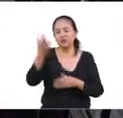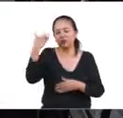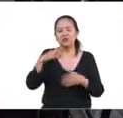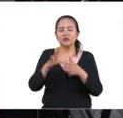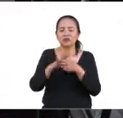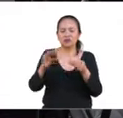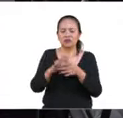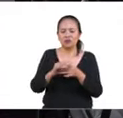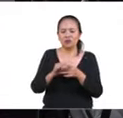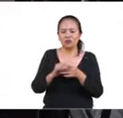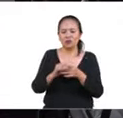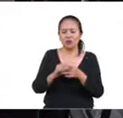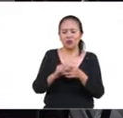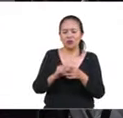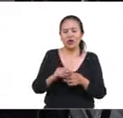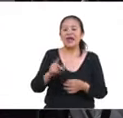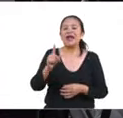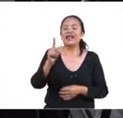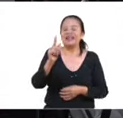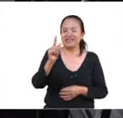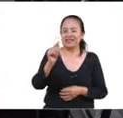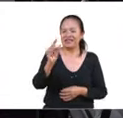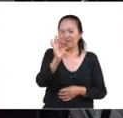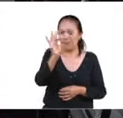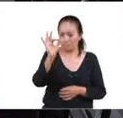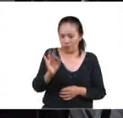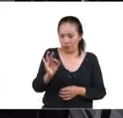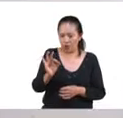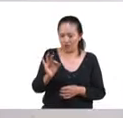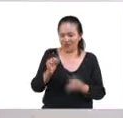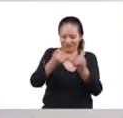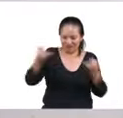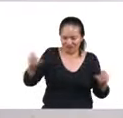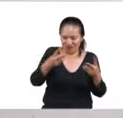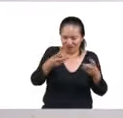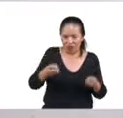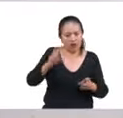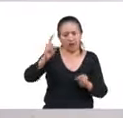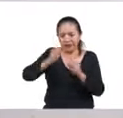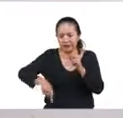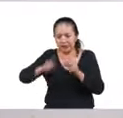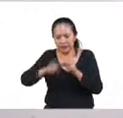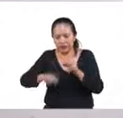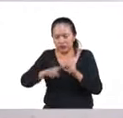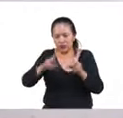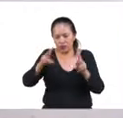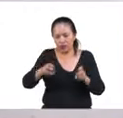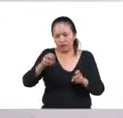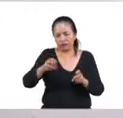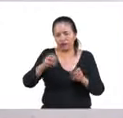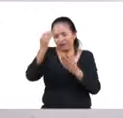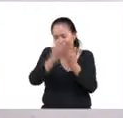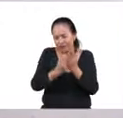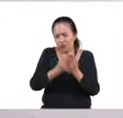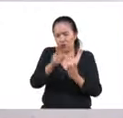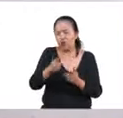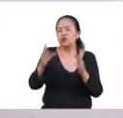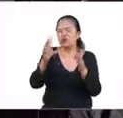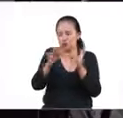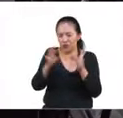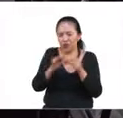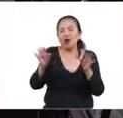habían disminuido 70% el robo de cable gracias a la presencia de la Guardia Nacional. No sé si nos podría extender cómo